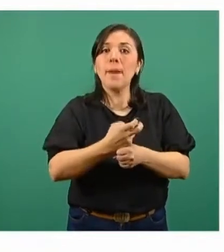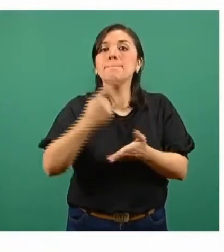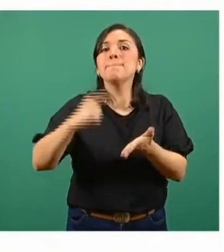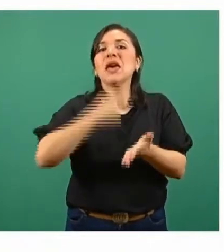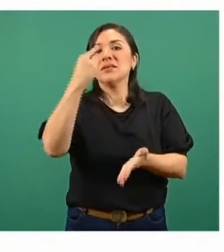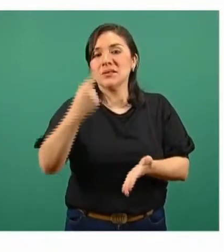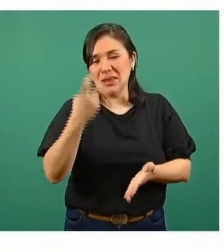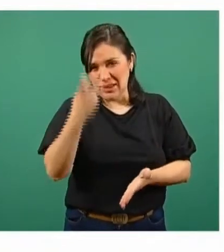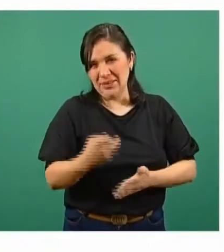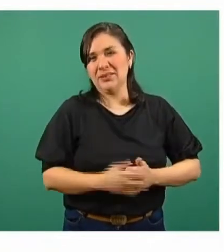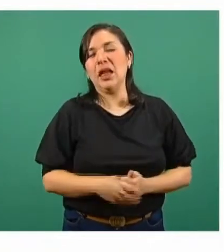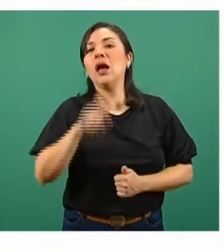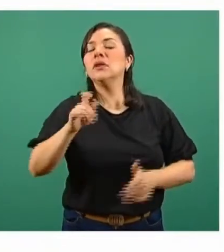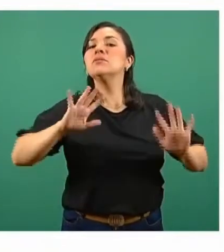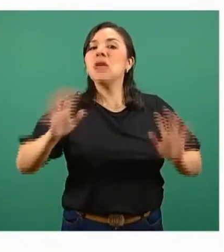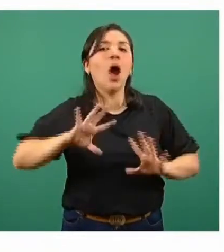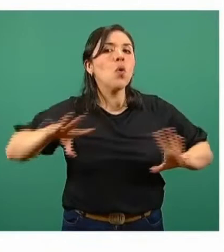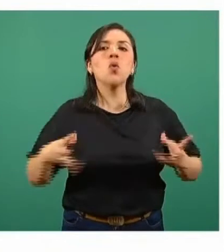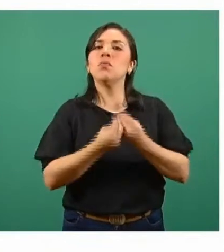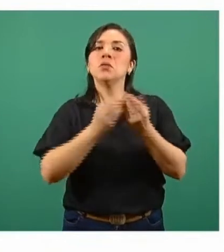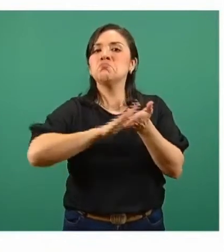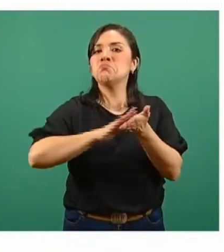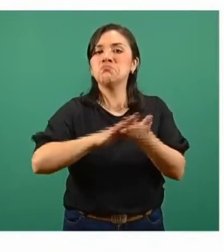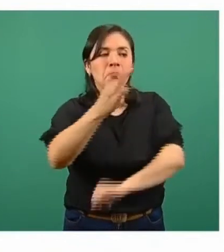es decir, han completado su esquema.